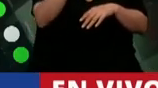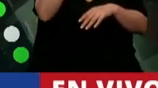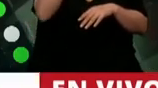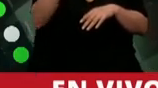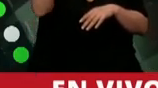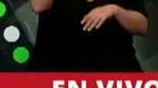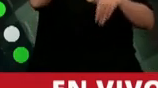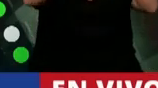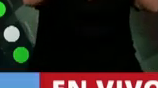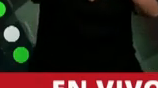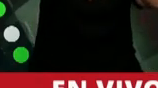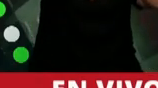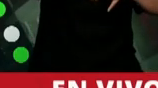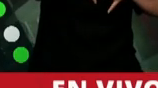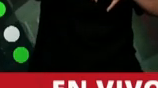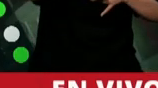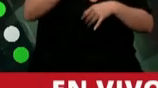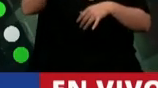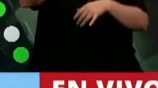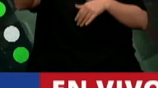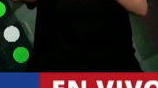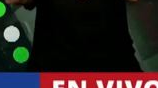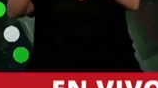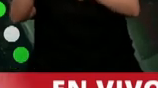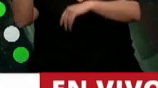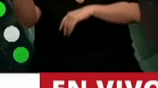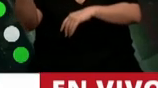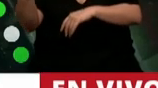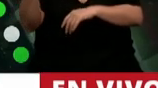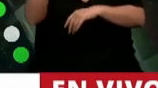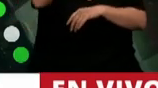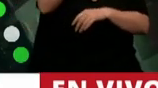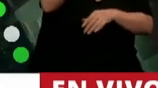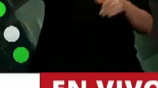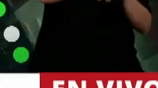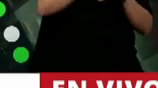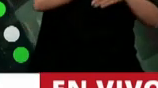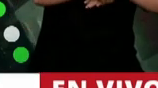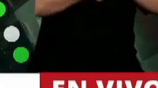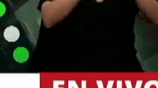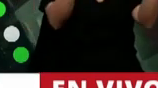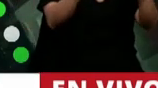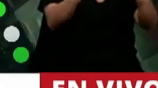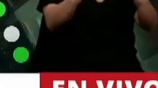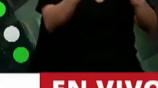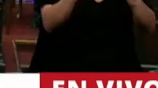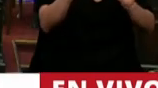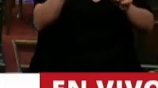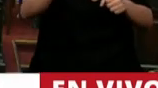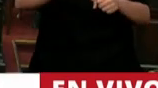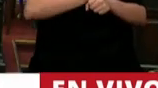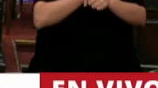...129 votos afirmativos, 0 negativos, 0 abstenciones. Resulta